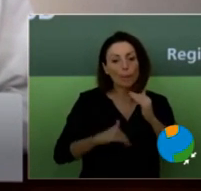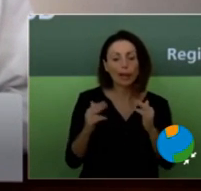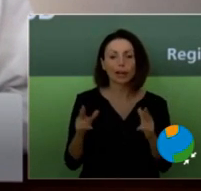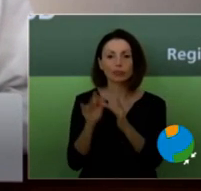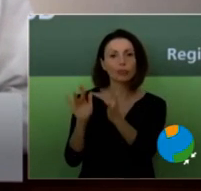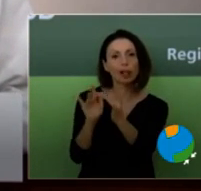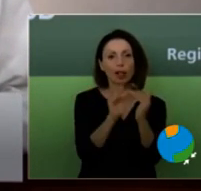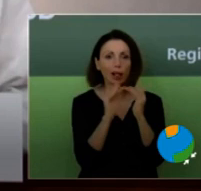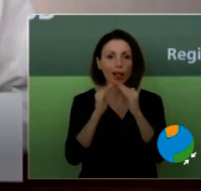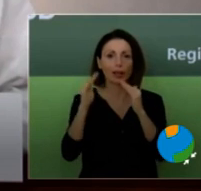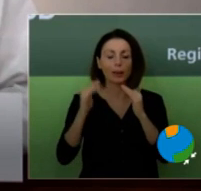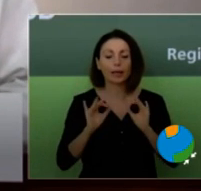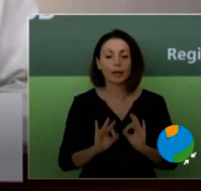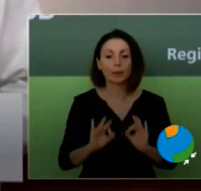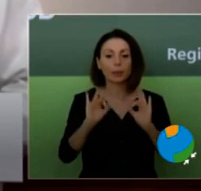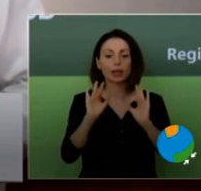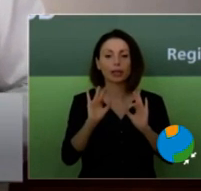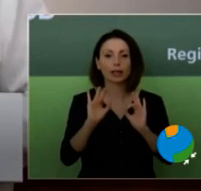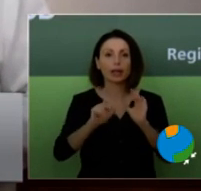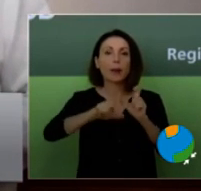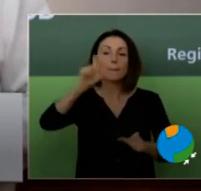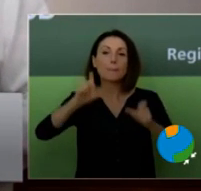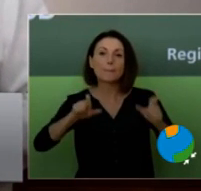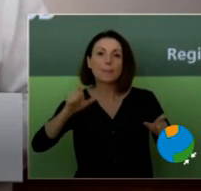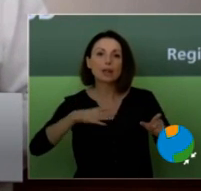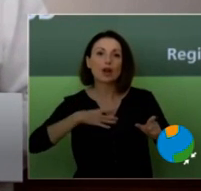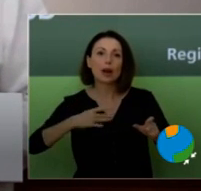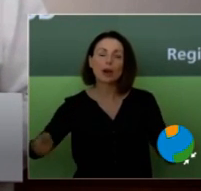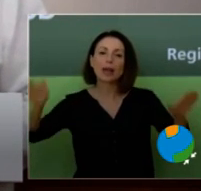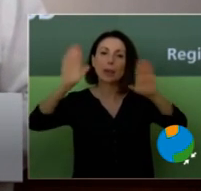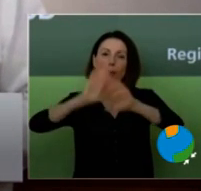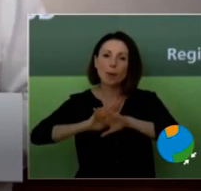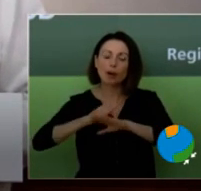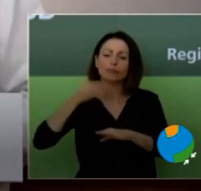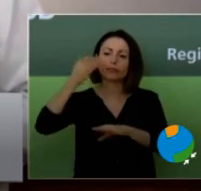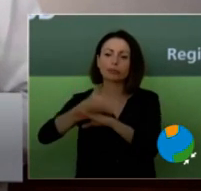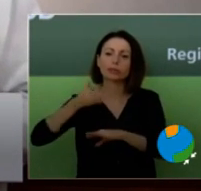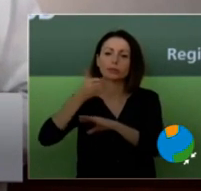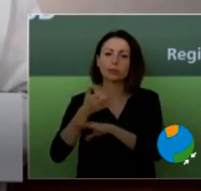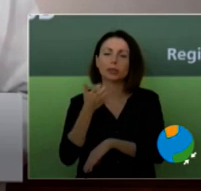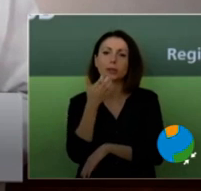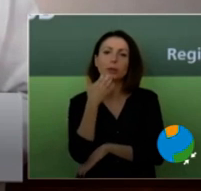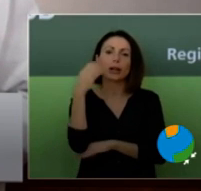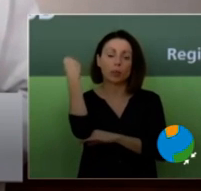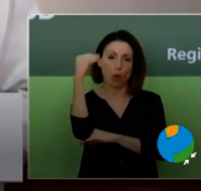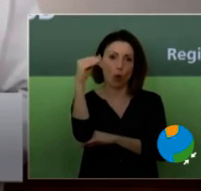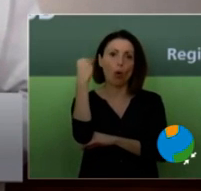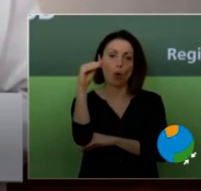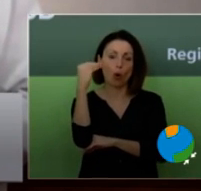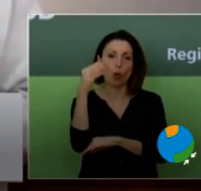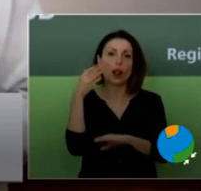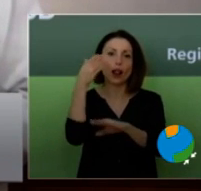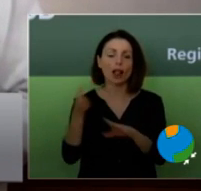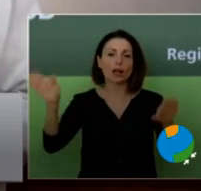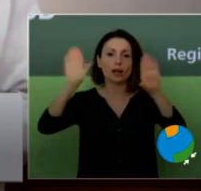especialmente en población que a lo mejor puede salir más por la noche es más la población joven y por lo